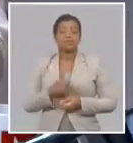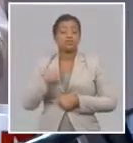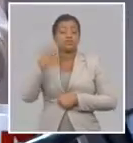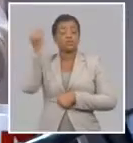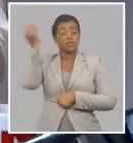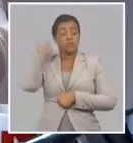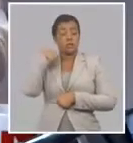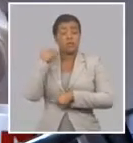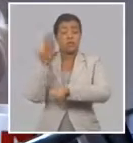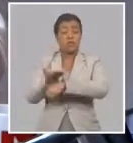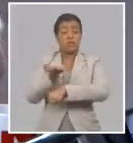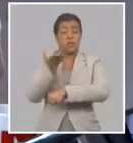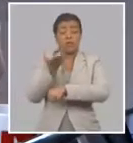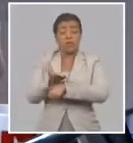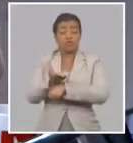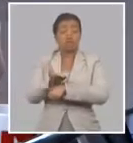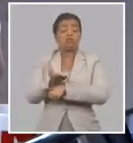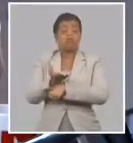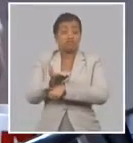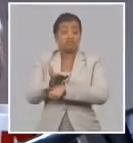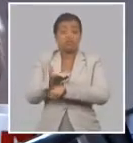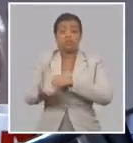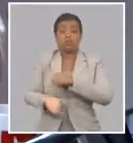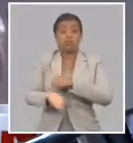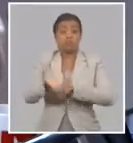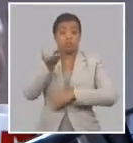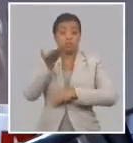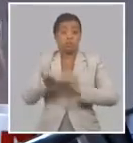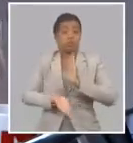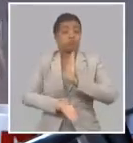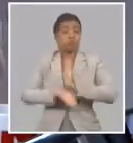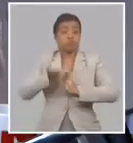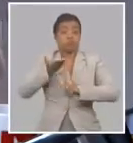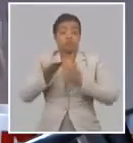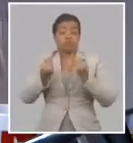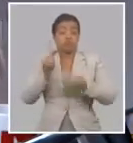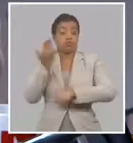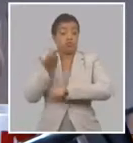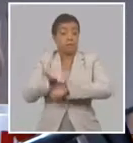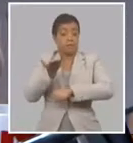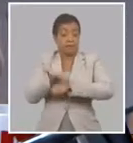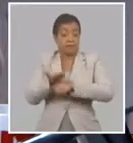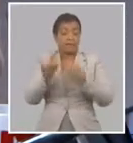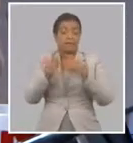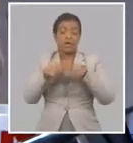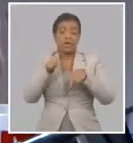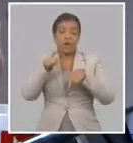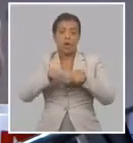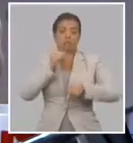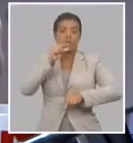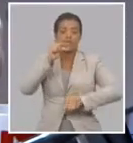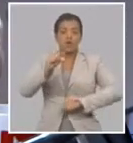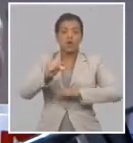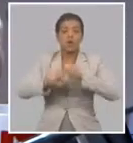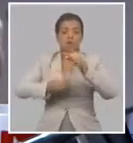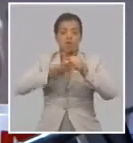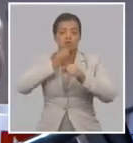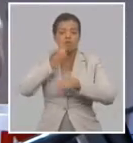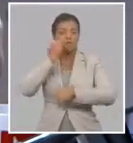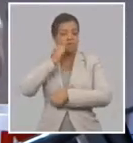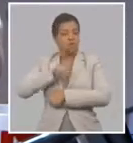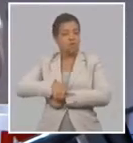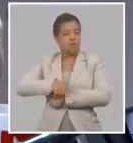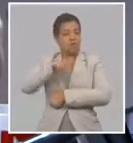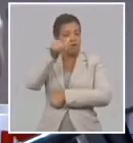superior en el caso de la oferta a la demanda de transportación a eric se toman acciones para incrementar nuevos destinos a